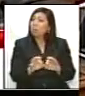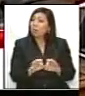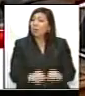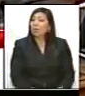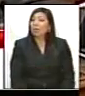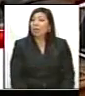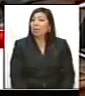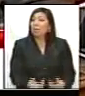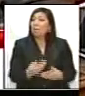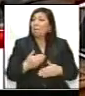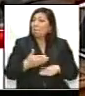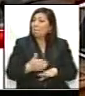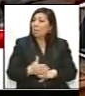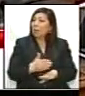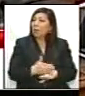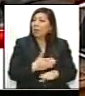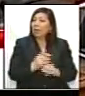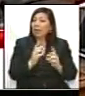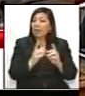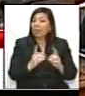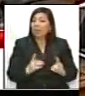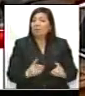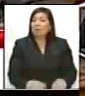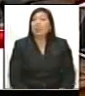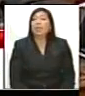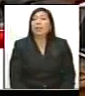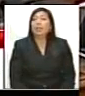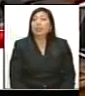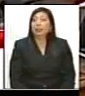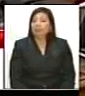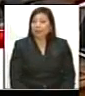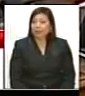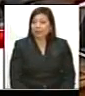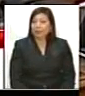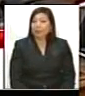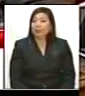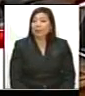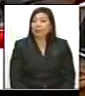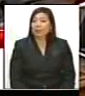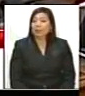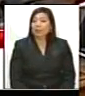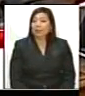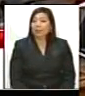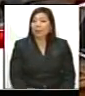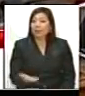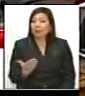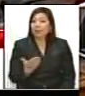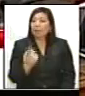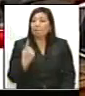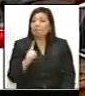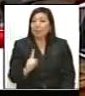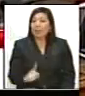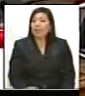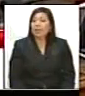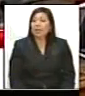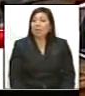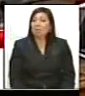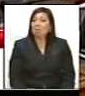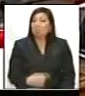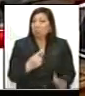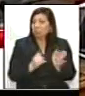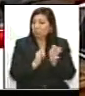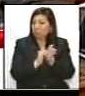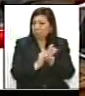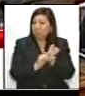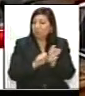cadena económica productiva del departamento. Le pido, señora presidenta, que me conceda la autorización para poder pasar